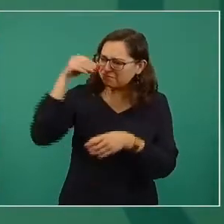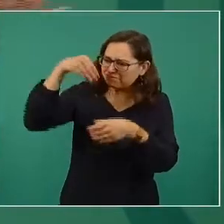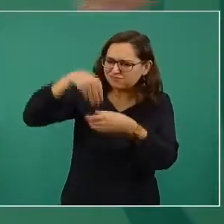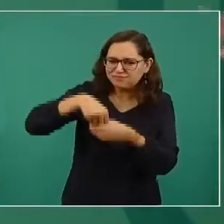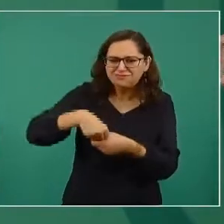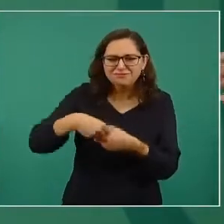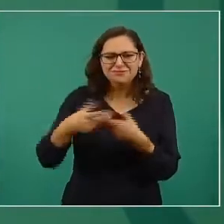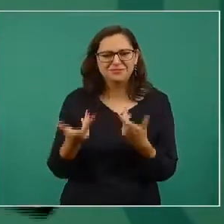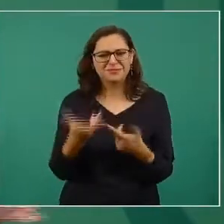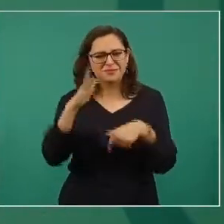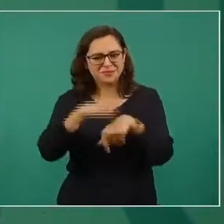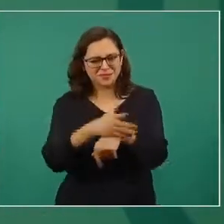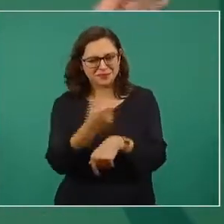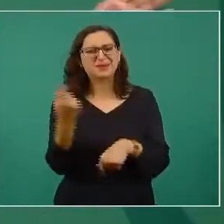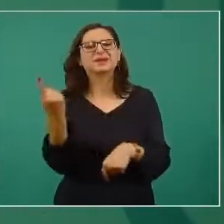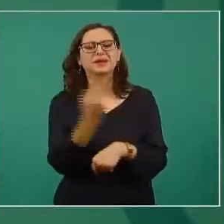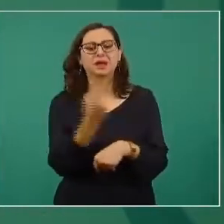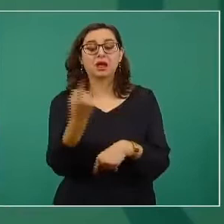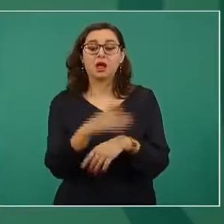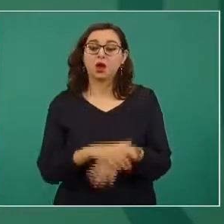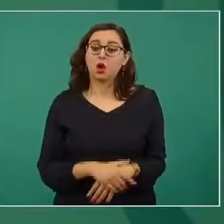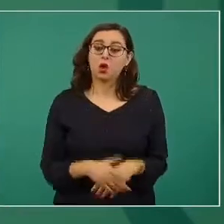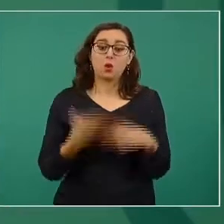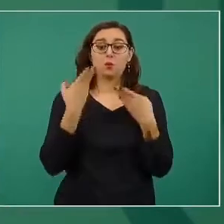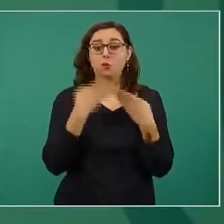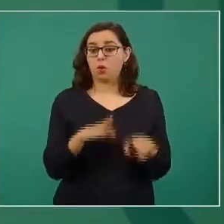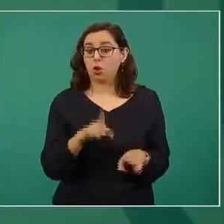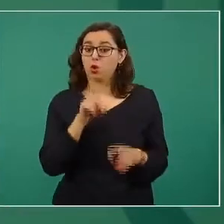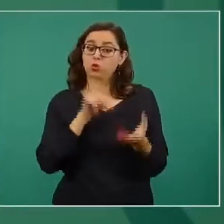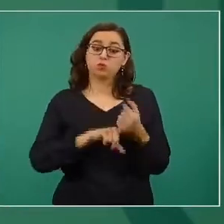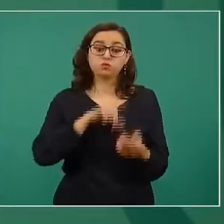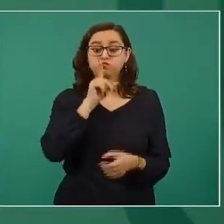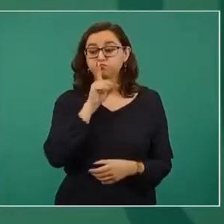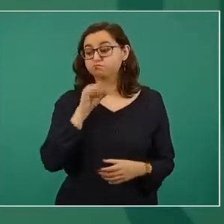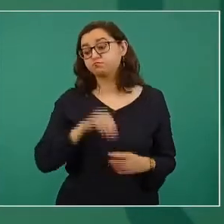Nada más porque existe el secreto bancario